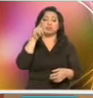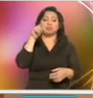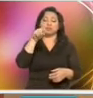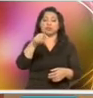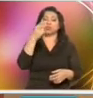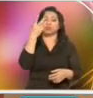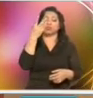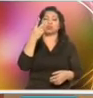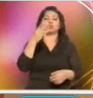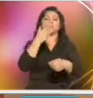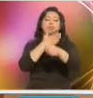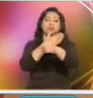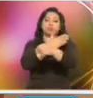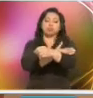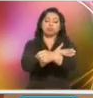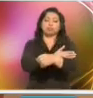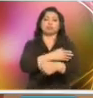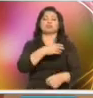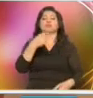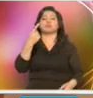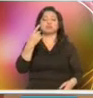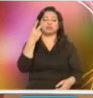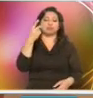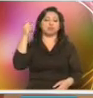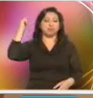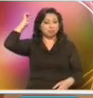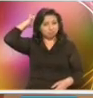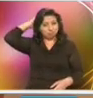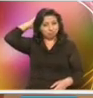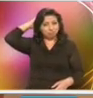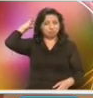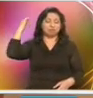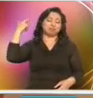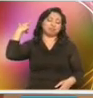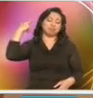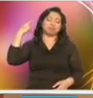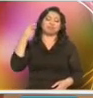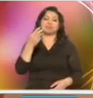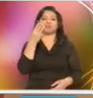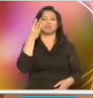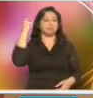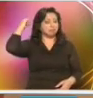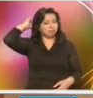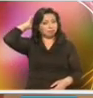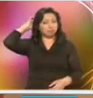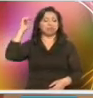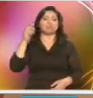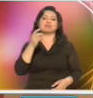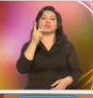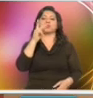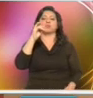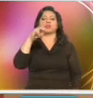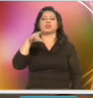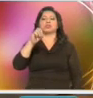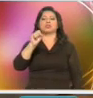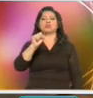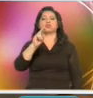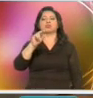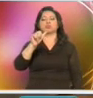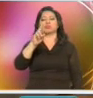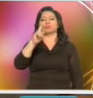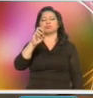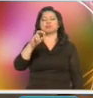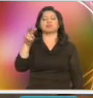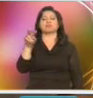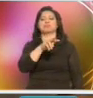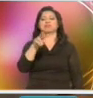Suárez esa noche. Le meten 2 tiros en la cabeza a Madero y como 13 a Pino Suárez porque trató de huir. La decena trágica.